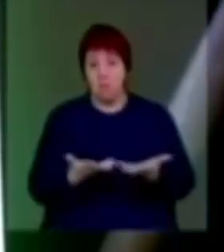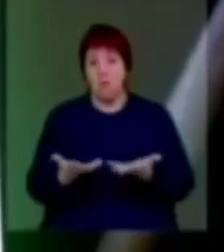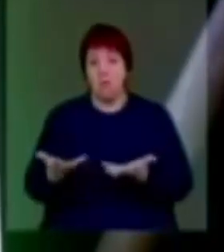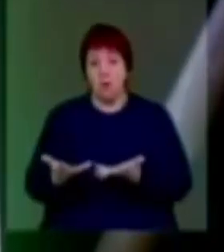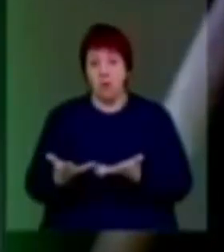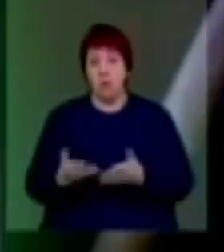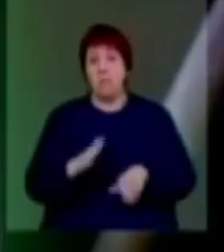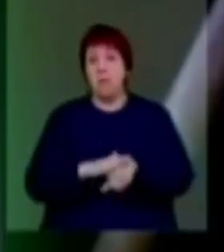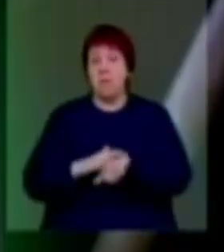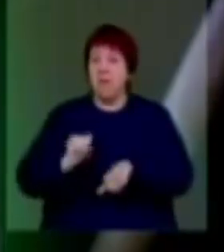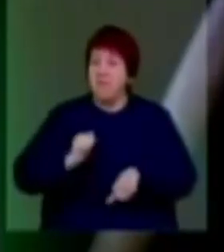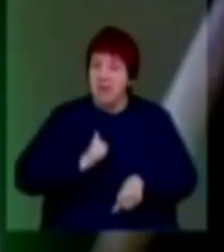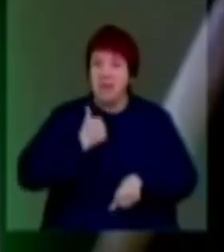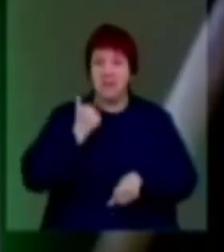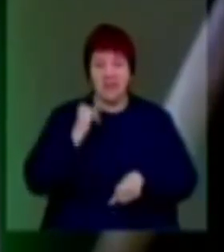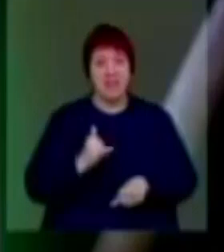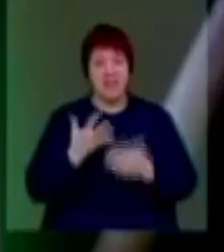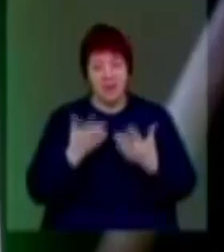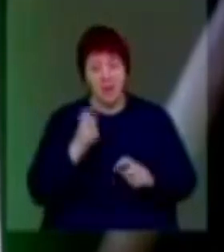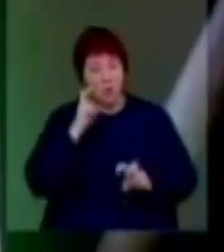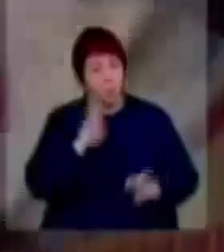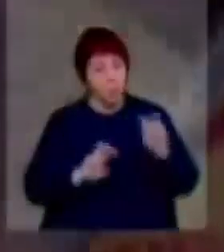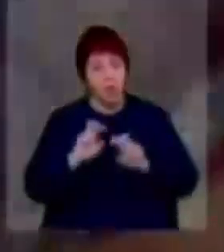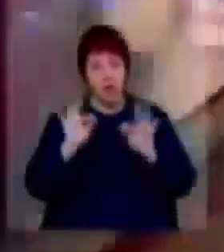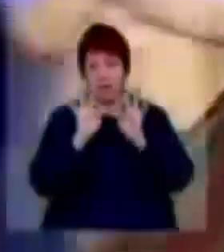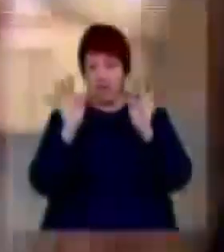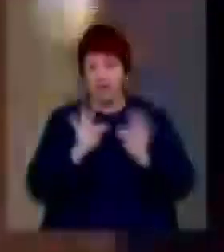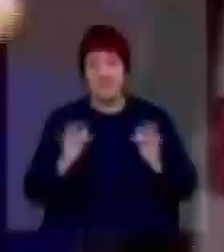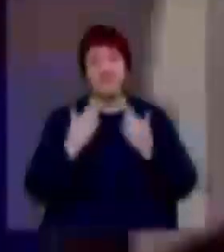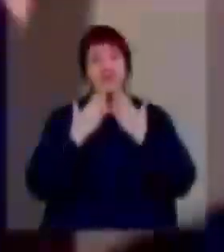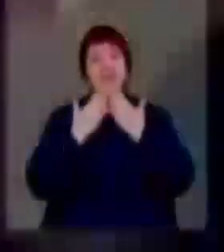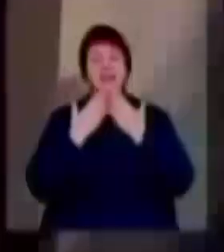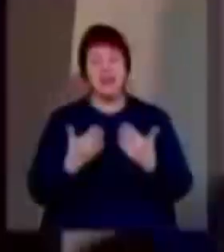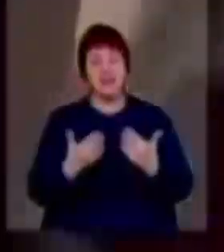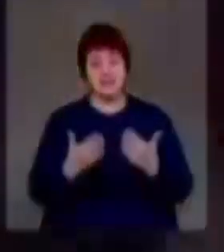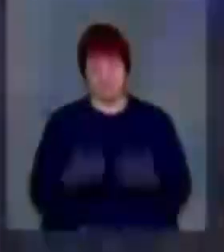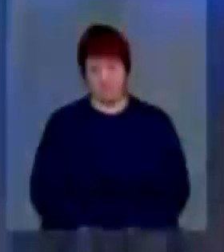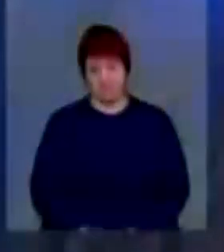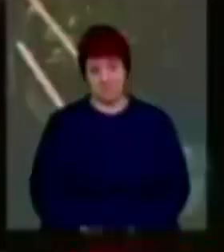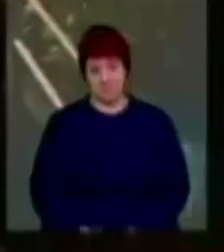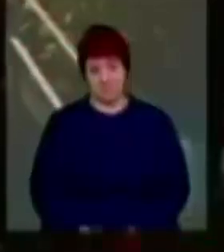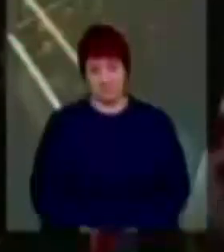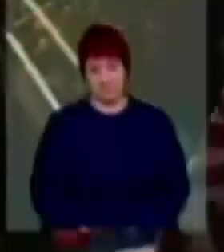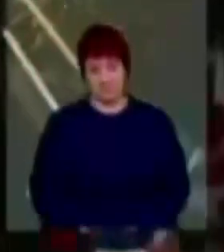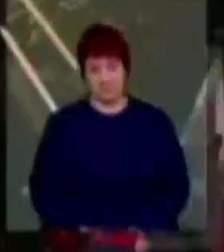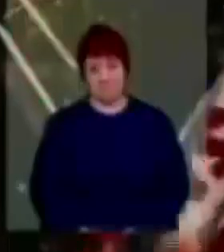beneficio de la pública felicidad Muchas gracias compañeras y compañeros